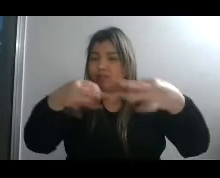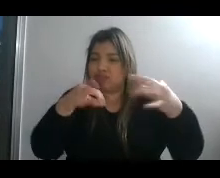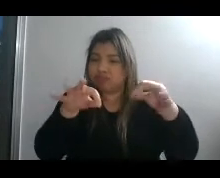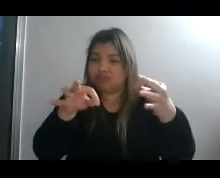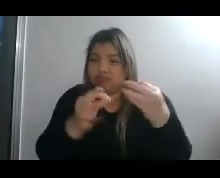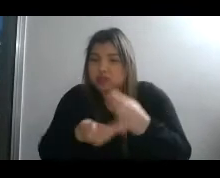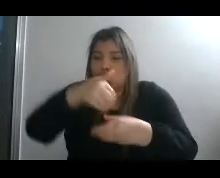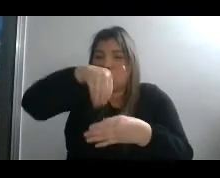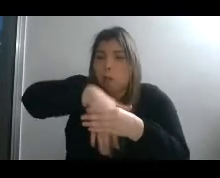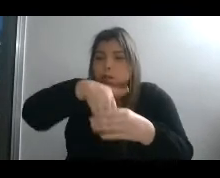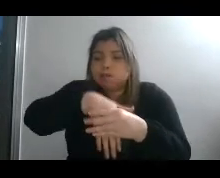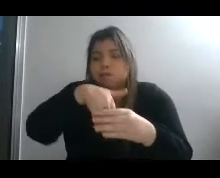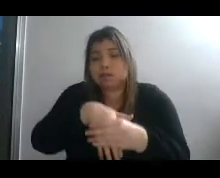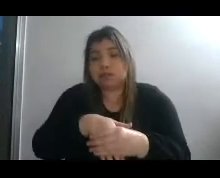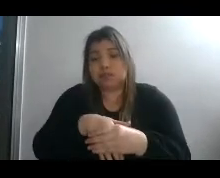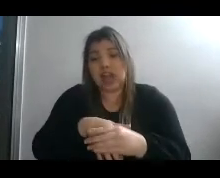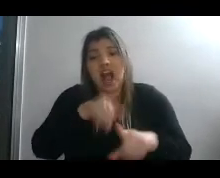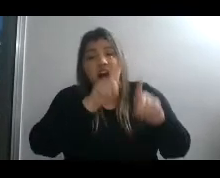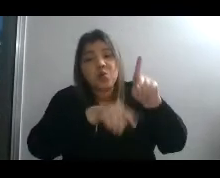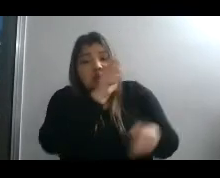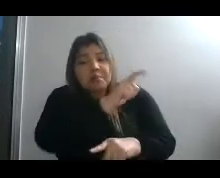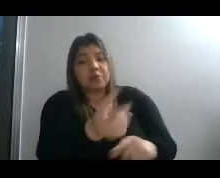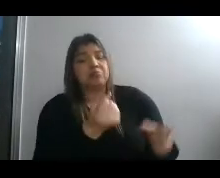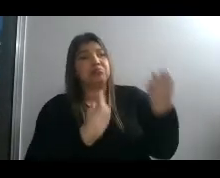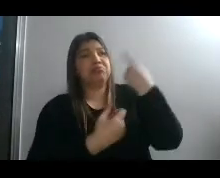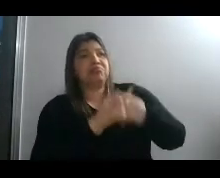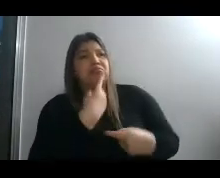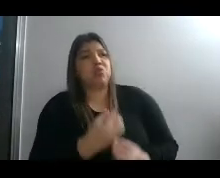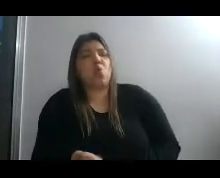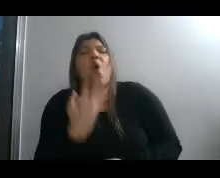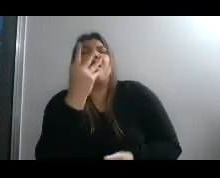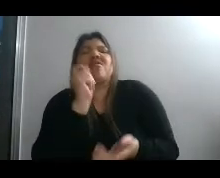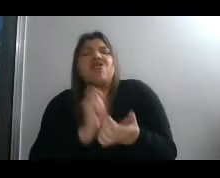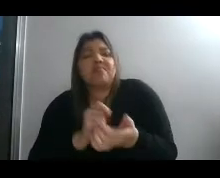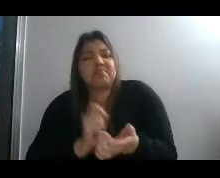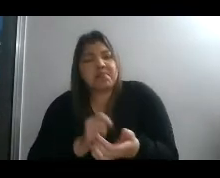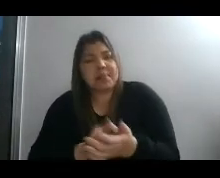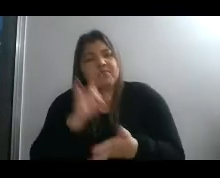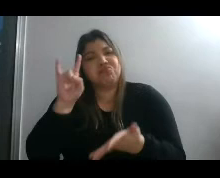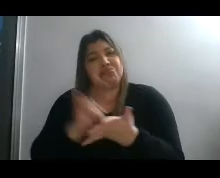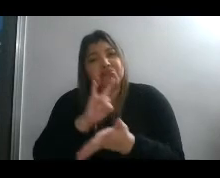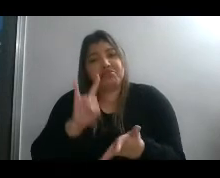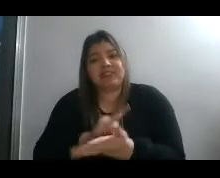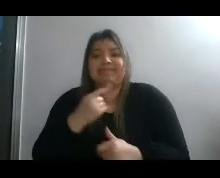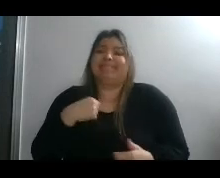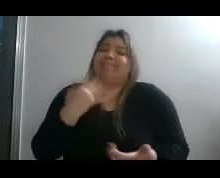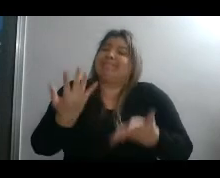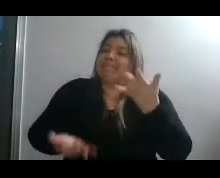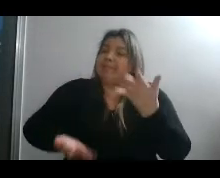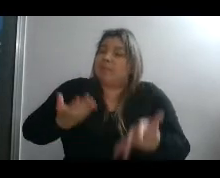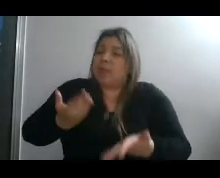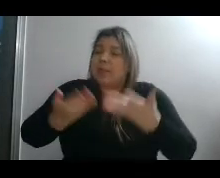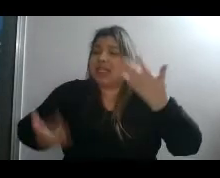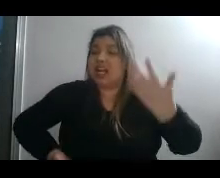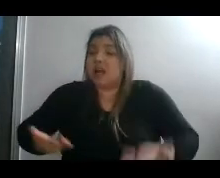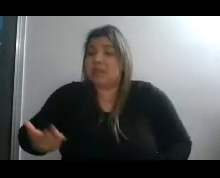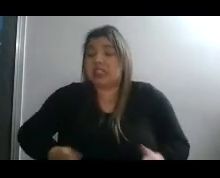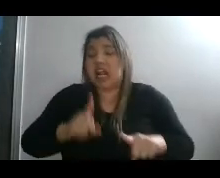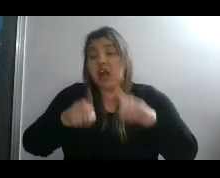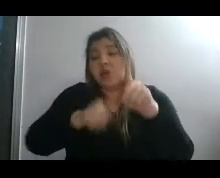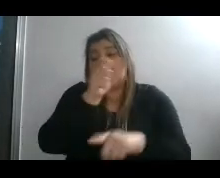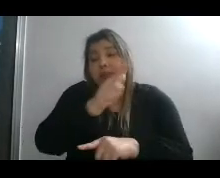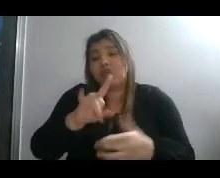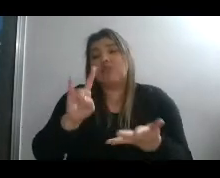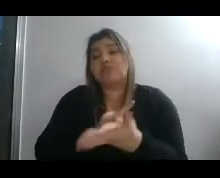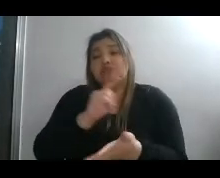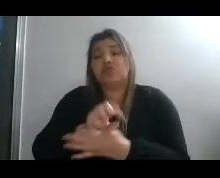¿cuánto tiempo se puede utilizar la mascarilla? Eso depende del proveedor. Hay algunos proveedores que me hablan de uso de 8 horas, hay otros